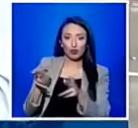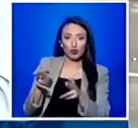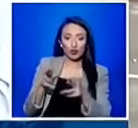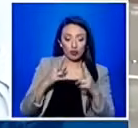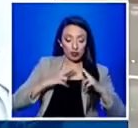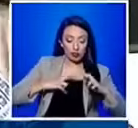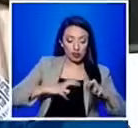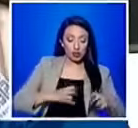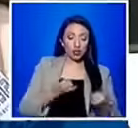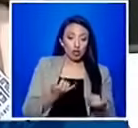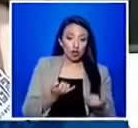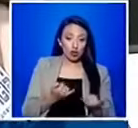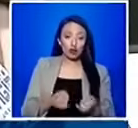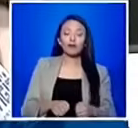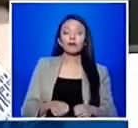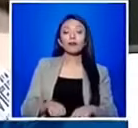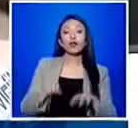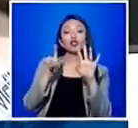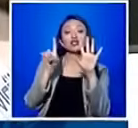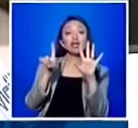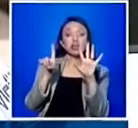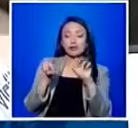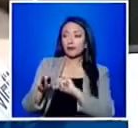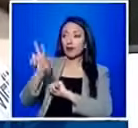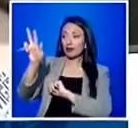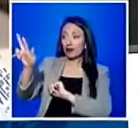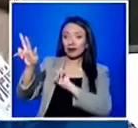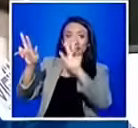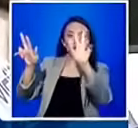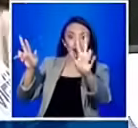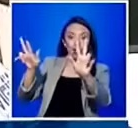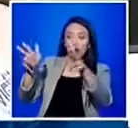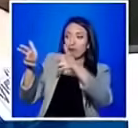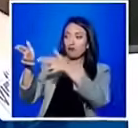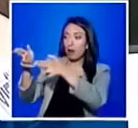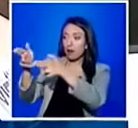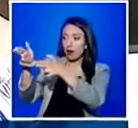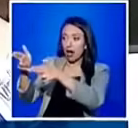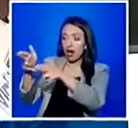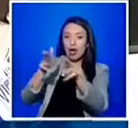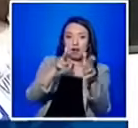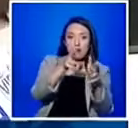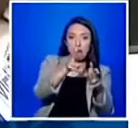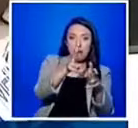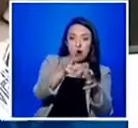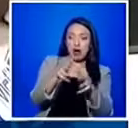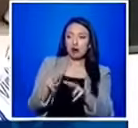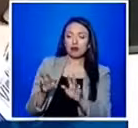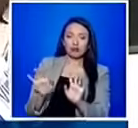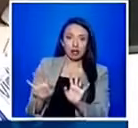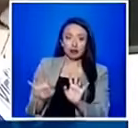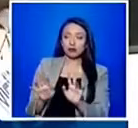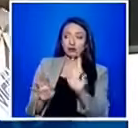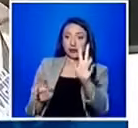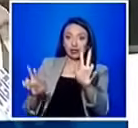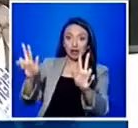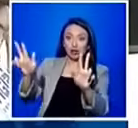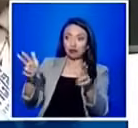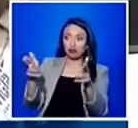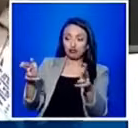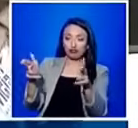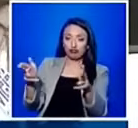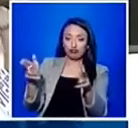siendo investigados. Y la trayectoria de los 6 fueron 3 para cada uno de los 2 occisos. Tienen un ingreso y una salida en su